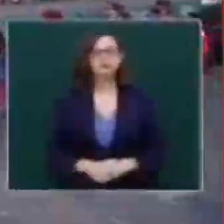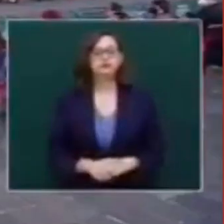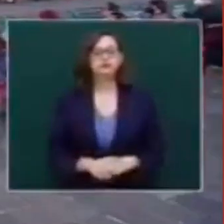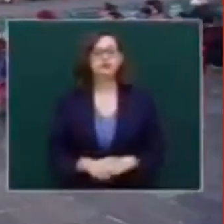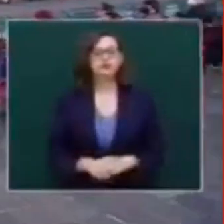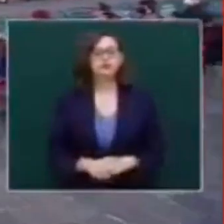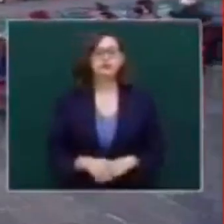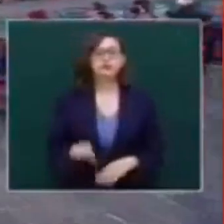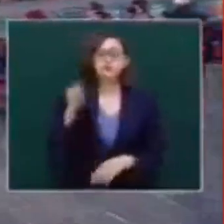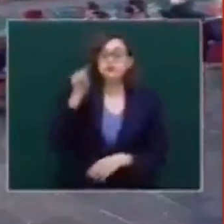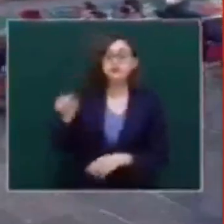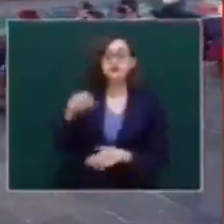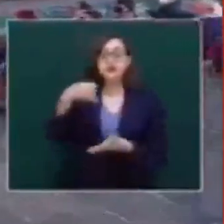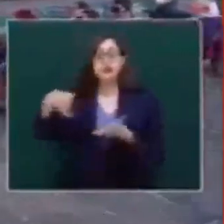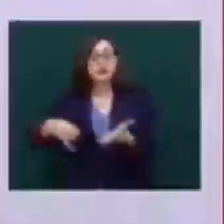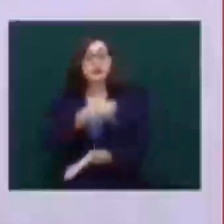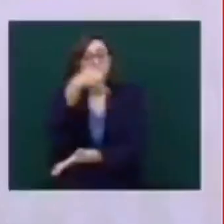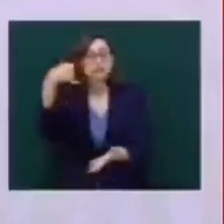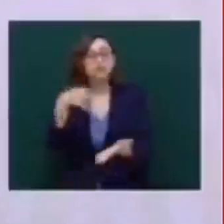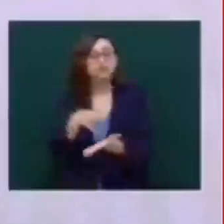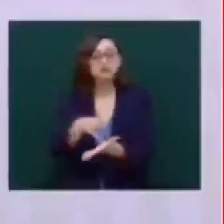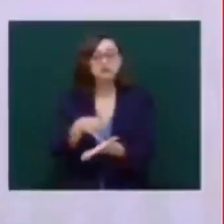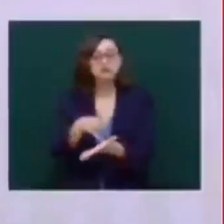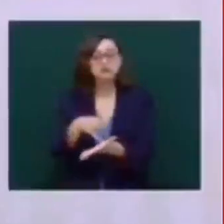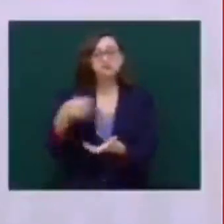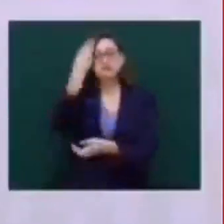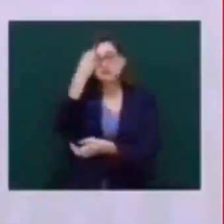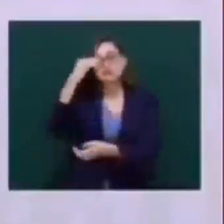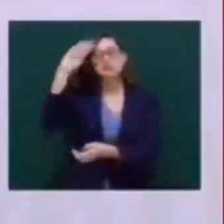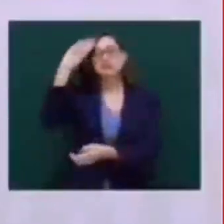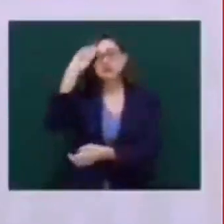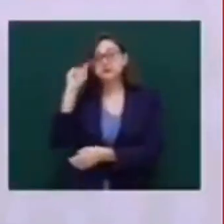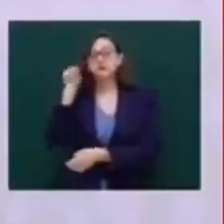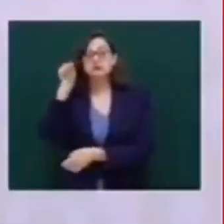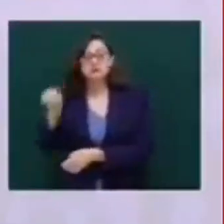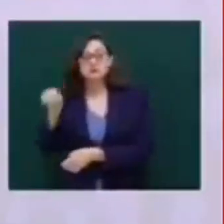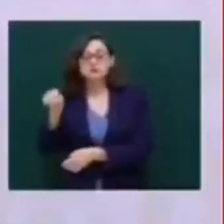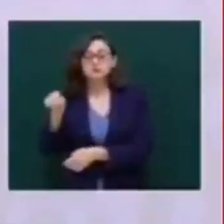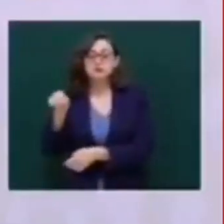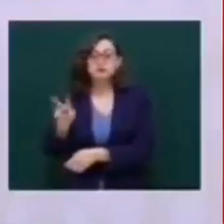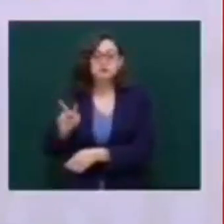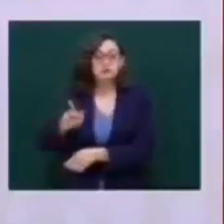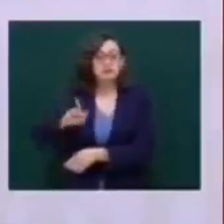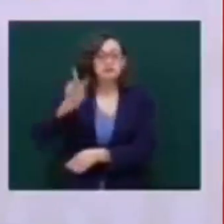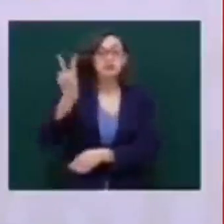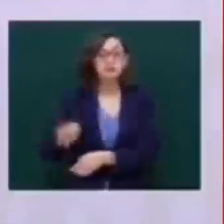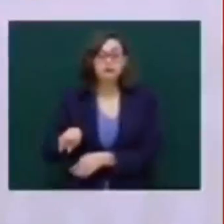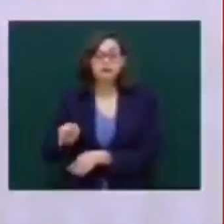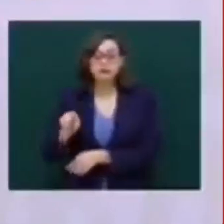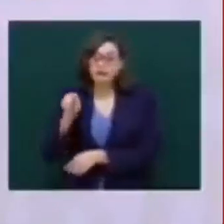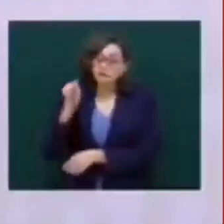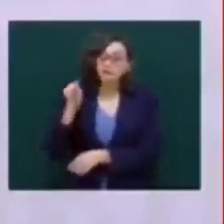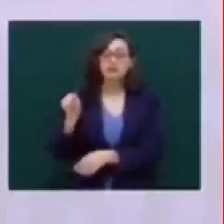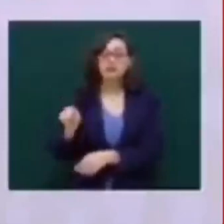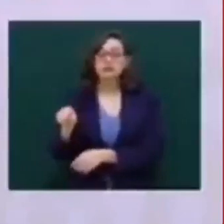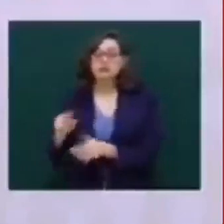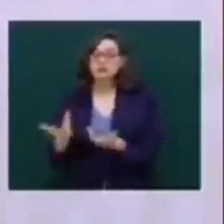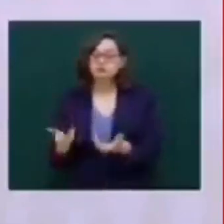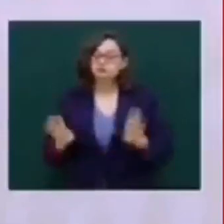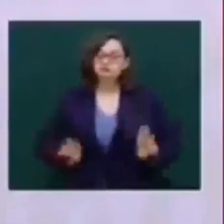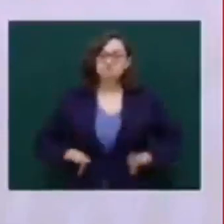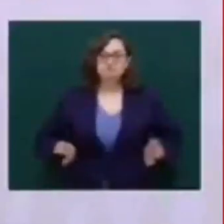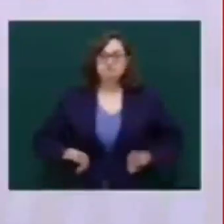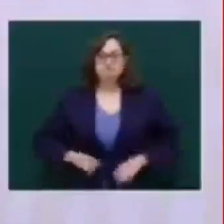Y esa isla debe ser considerada como la nueva Numancia, por su ejemplo